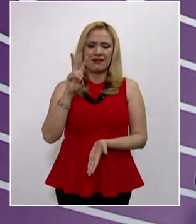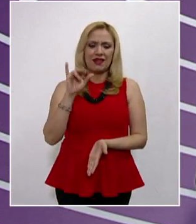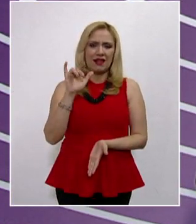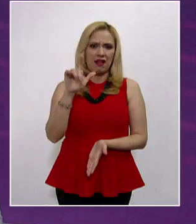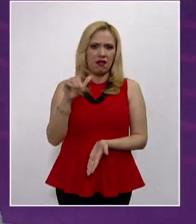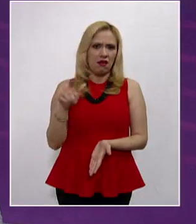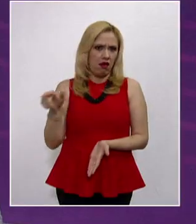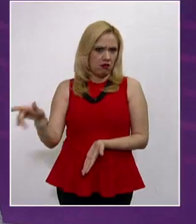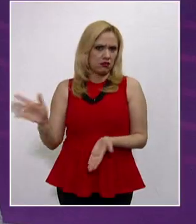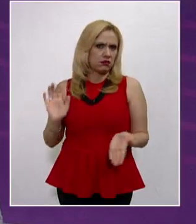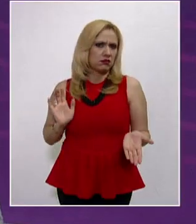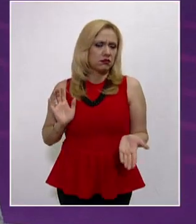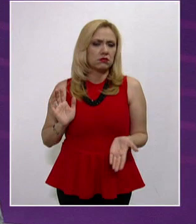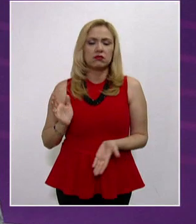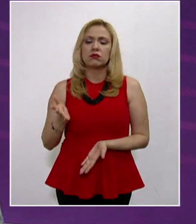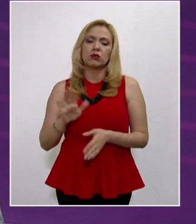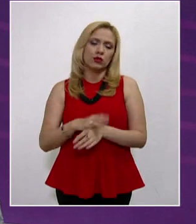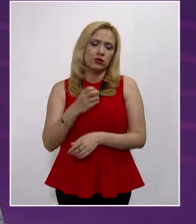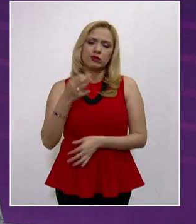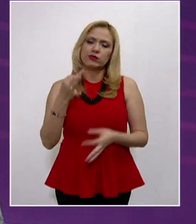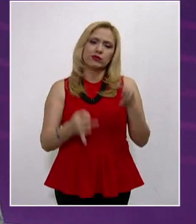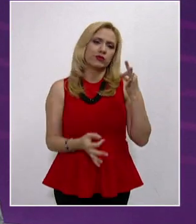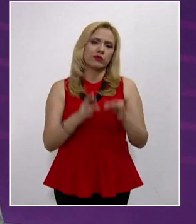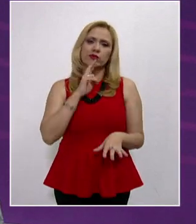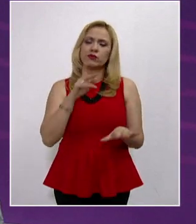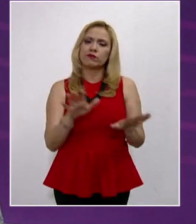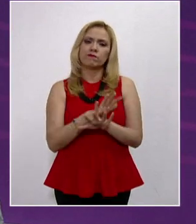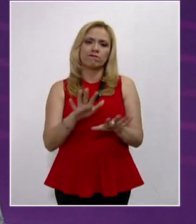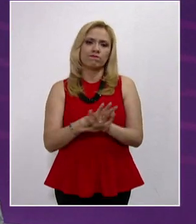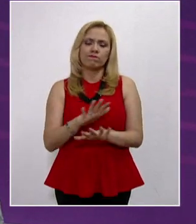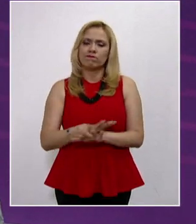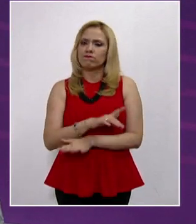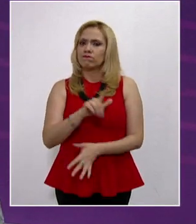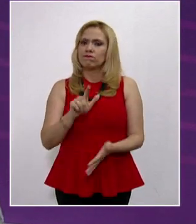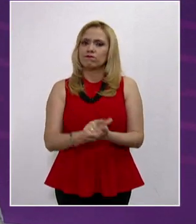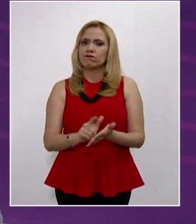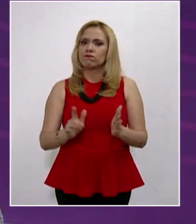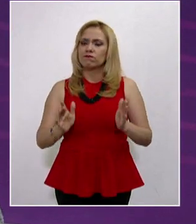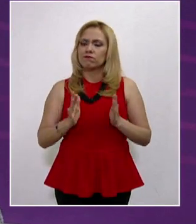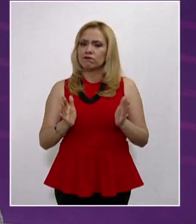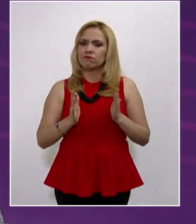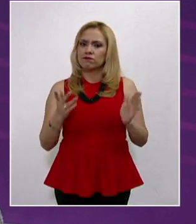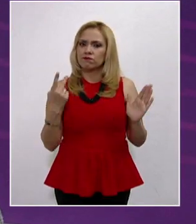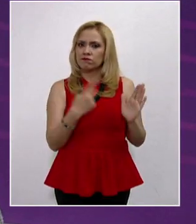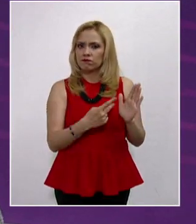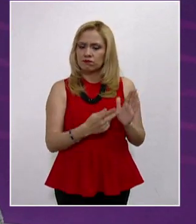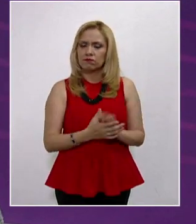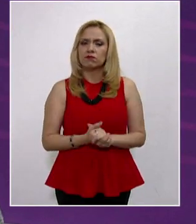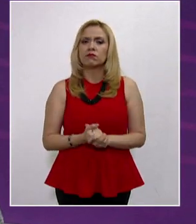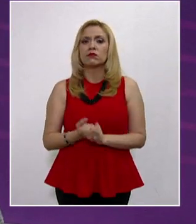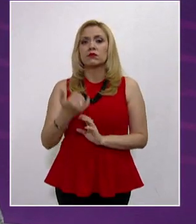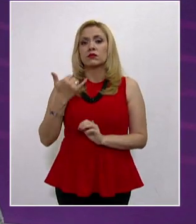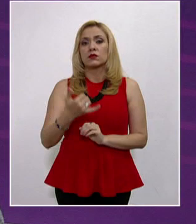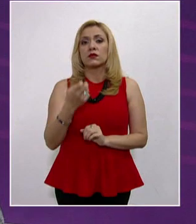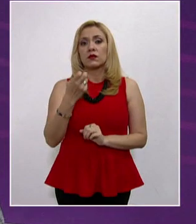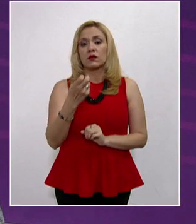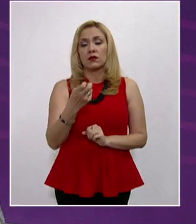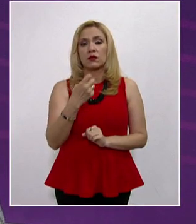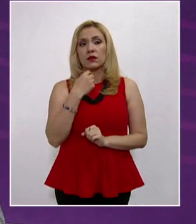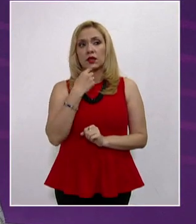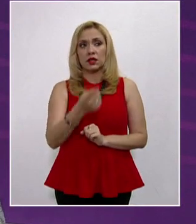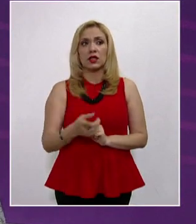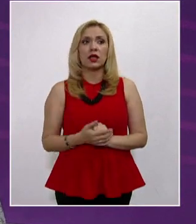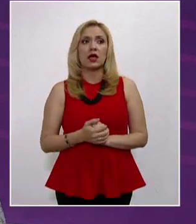Código de Justicia Militar, por eso la Corte solicita que se hagan cambios al Código de Justicia Militar. Y básicamente lo